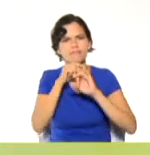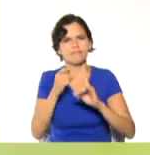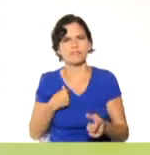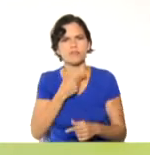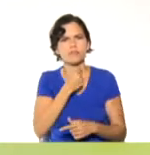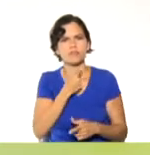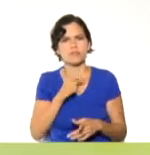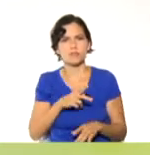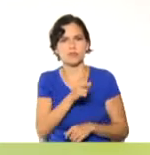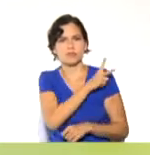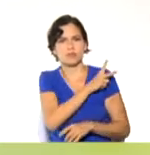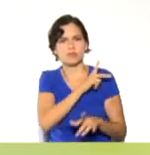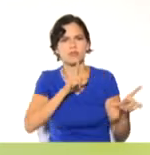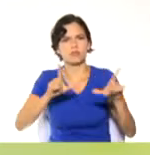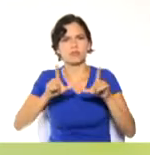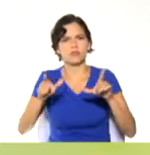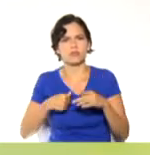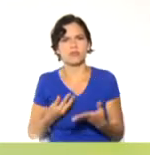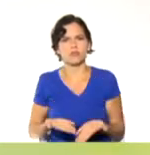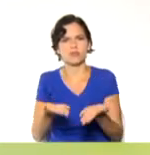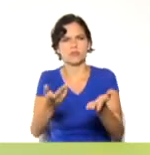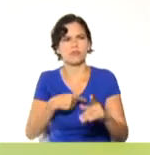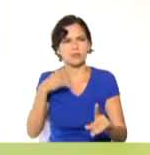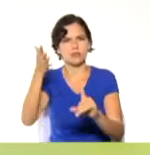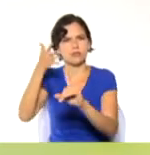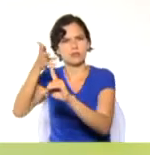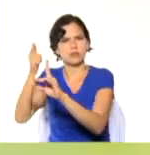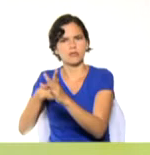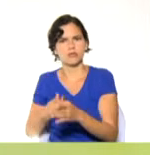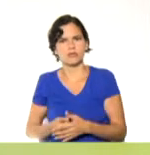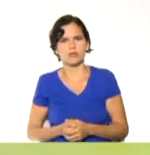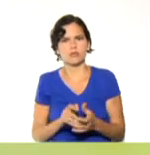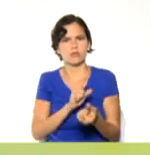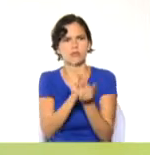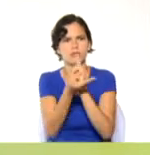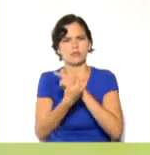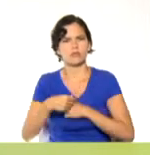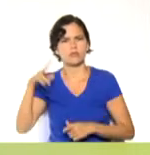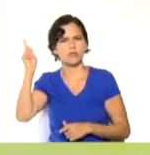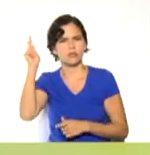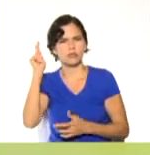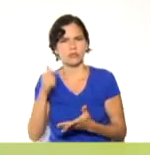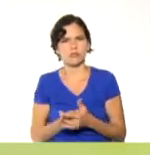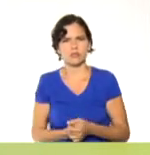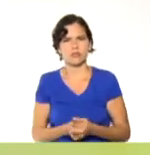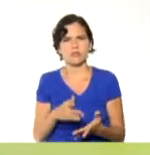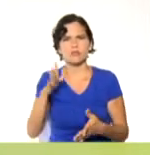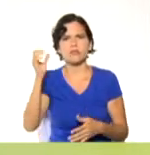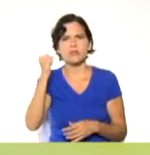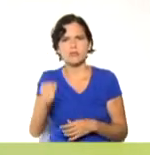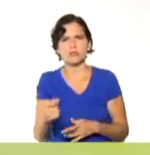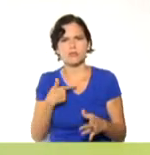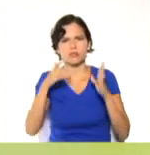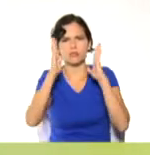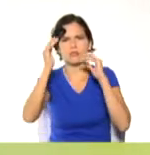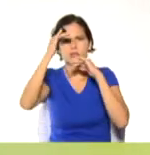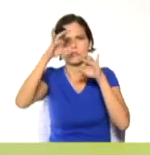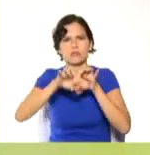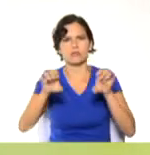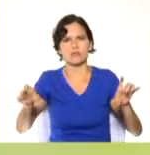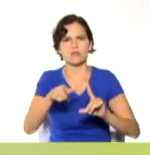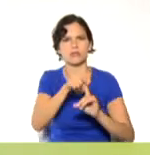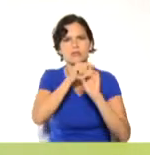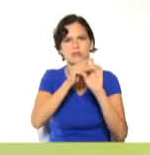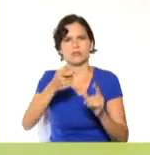ustedes a través de la señal de Vive TV para brindarles orientaciones, recomendaciones y adaptaciones curriculares a fin de garantizar la atención educativa especial